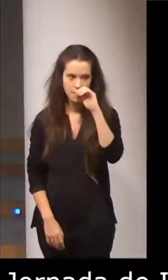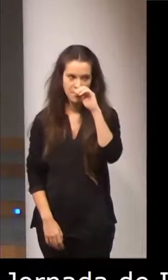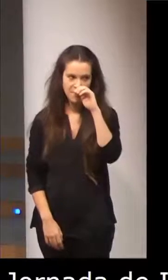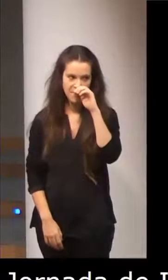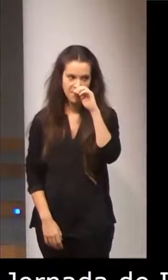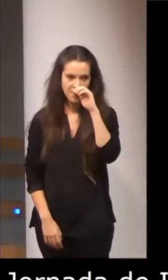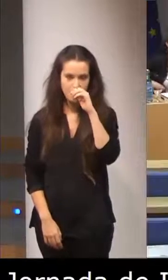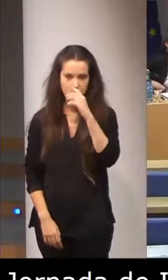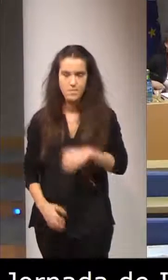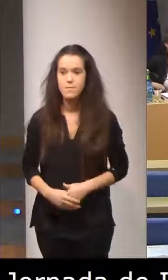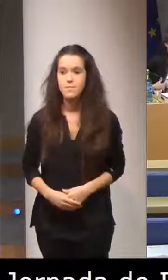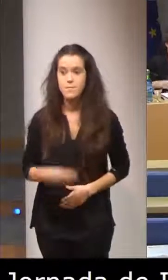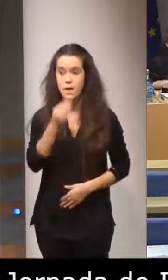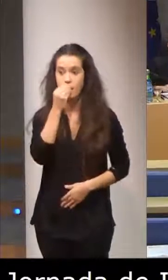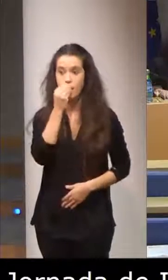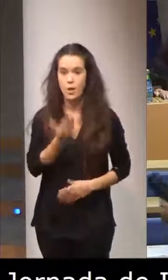Muy buenos días.